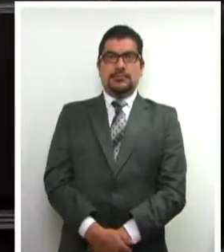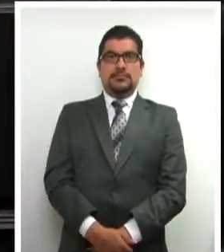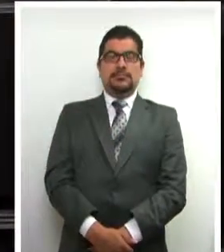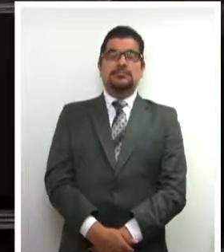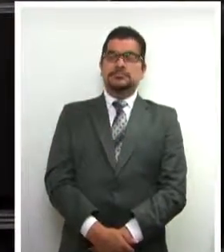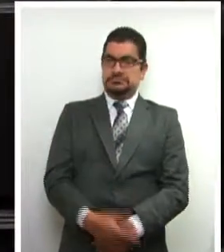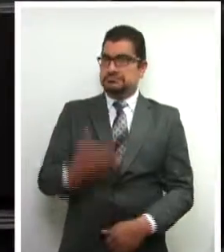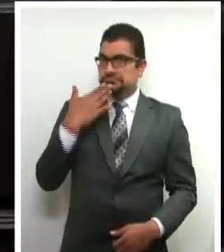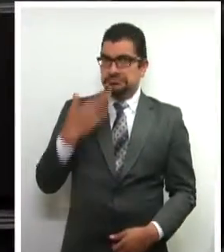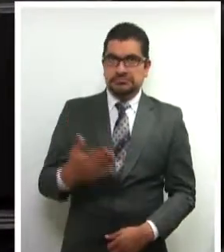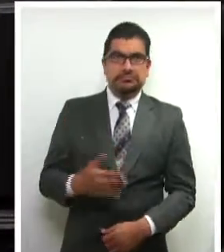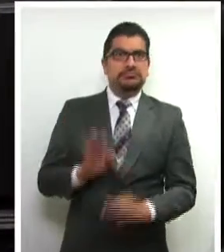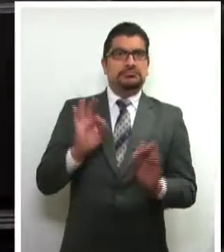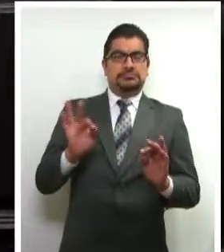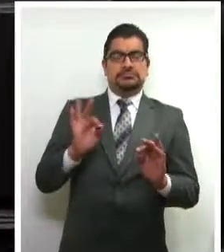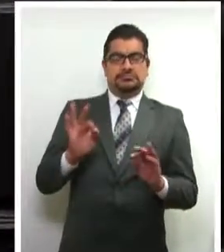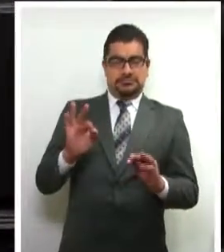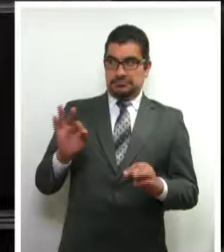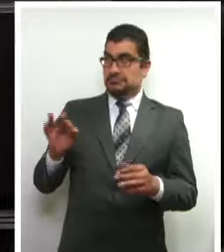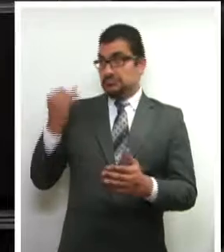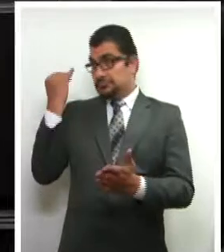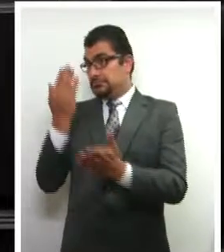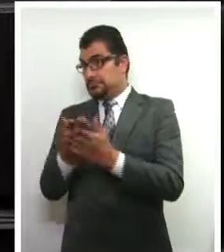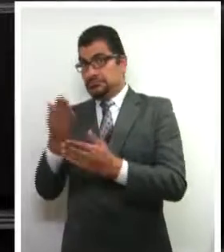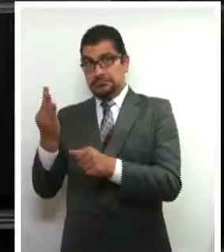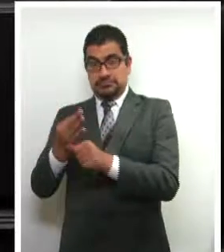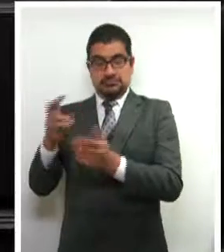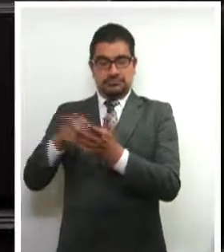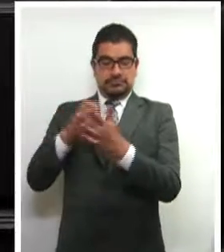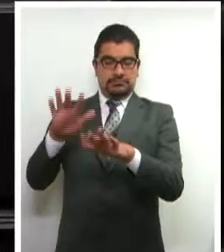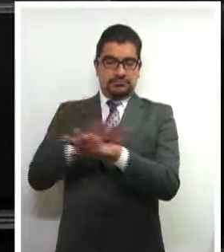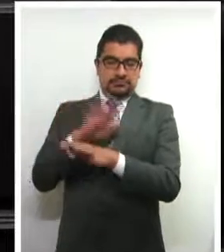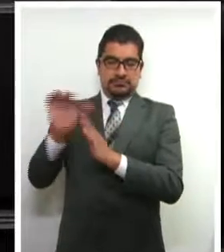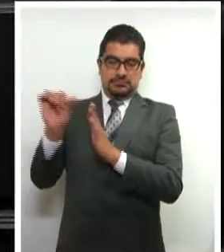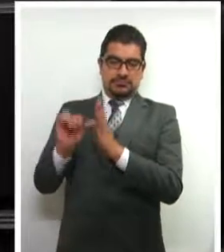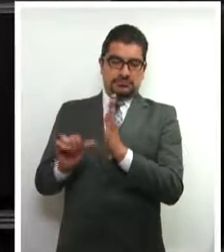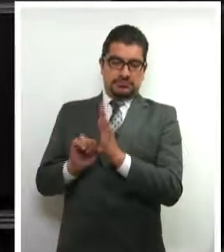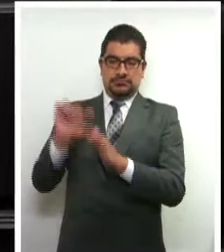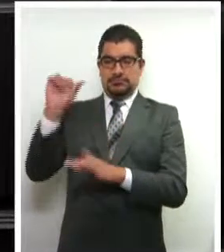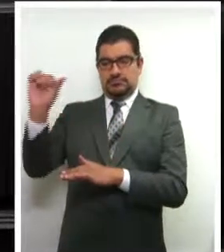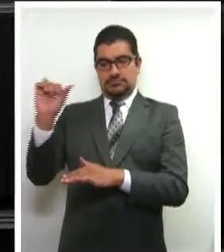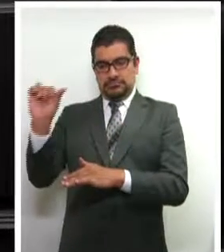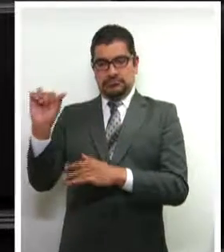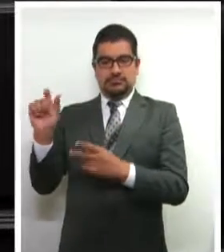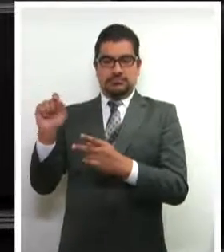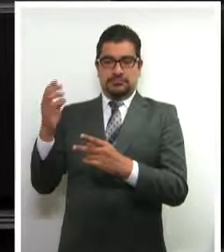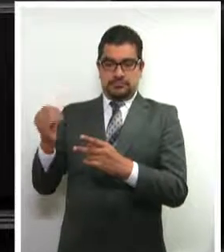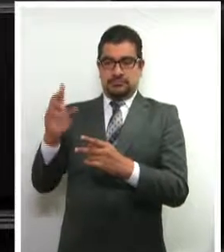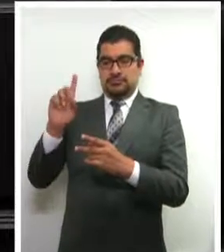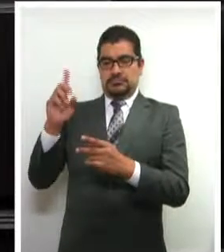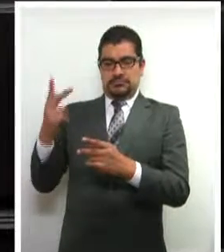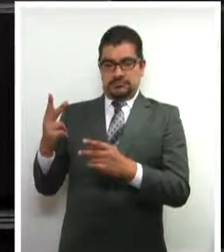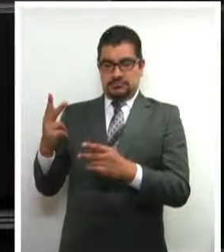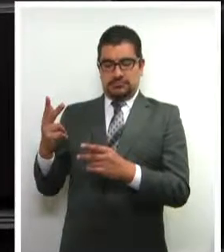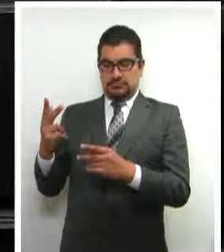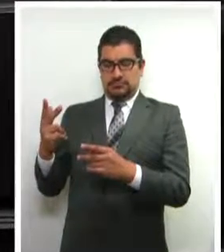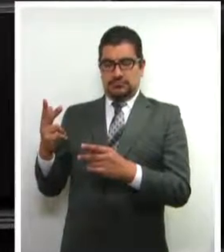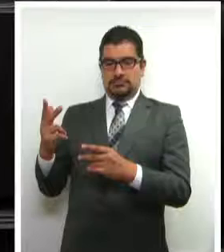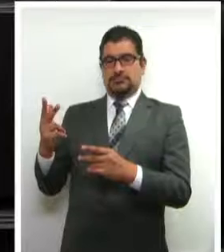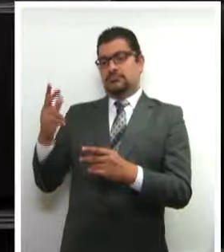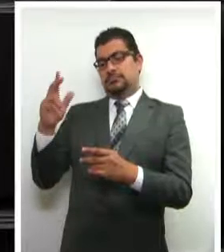Muy bien. La iniciativa que modifica los artículos 16, 29,